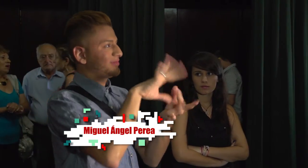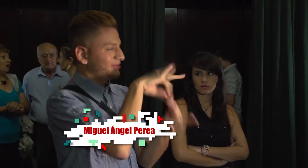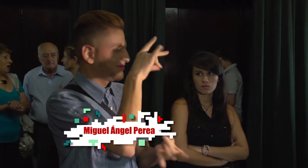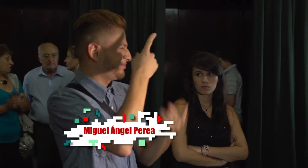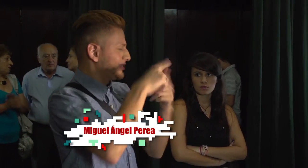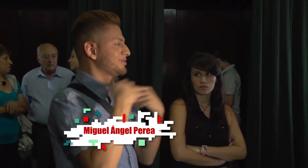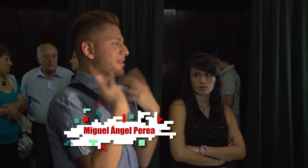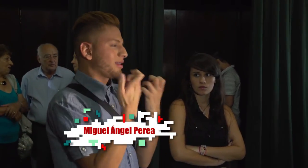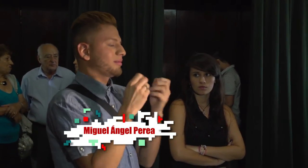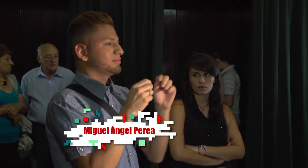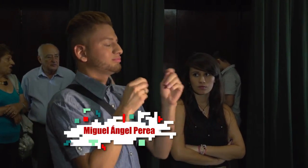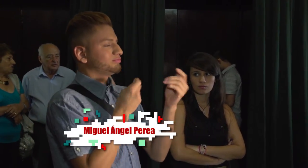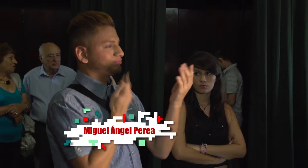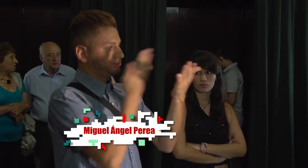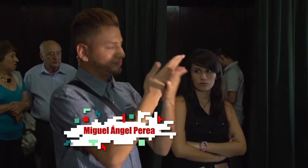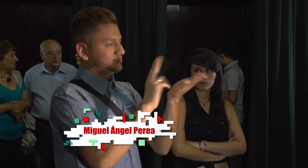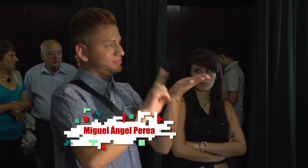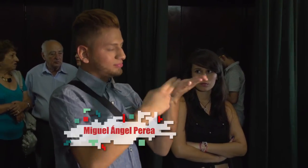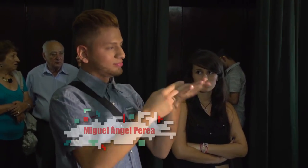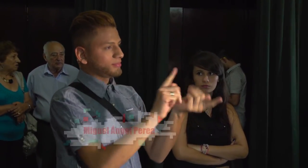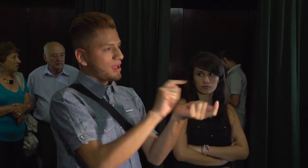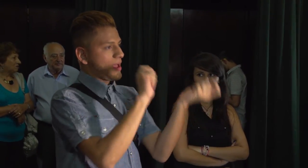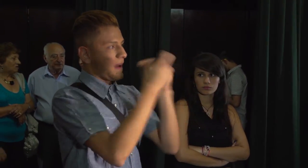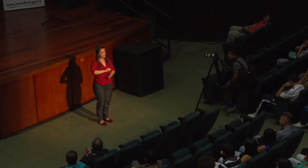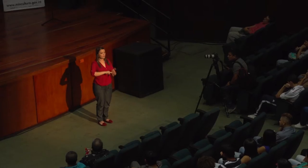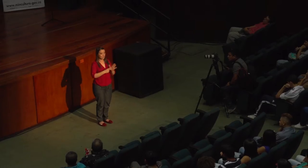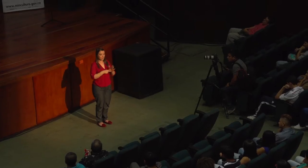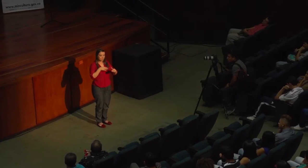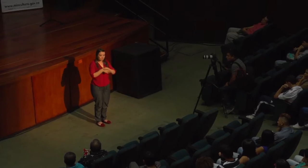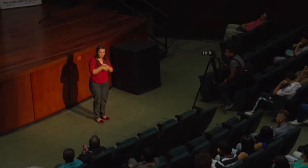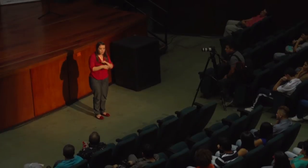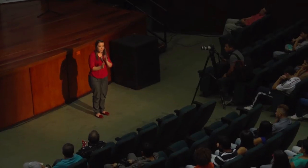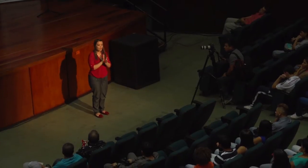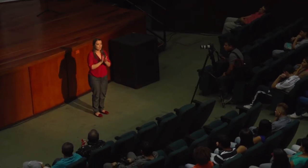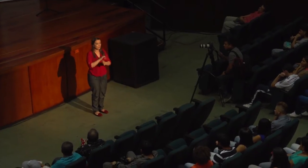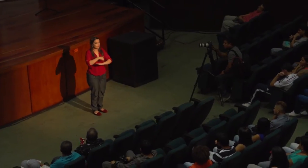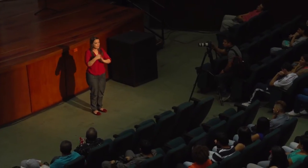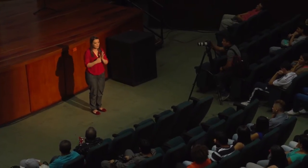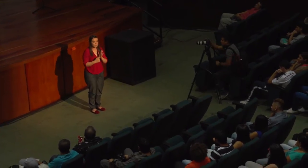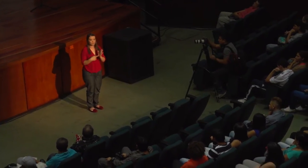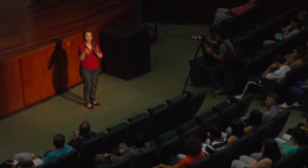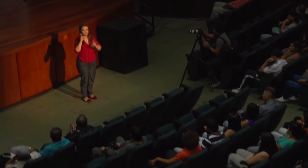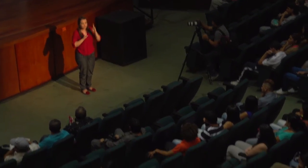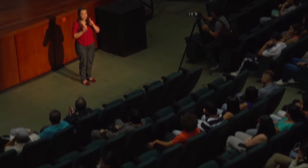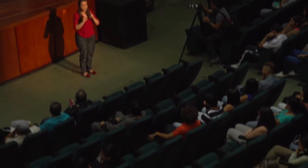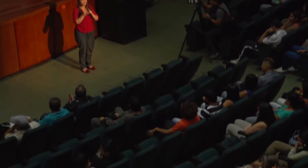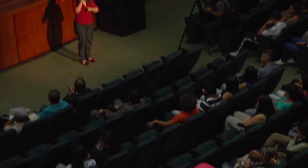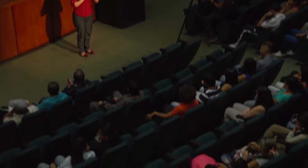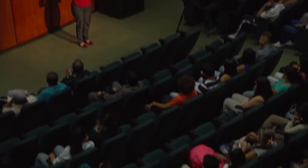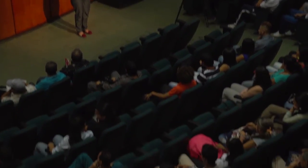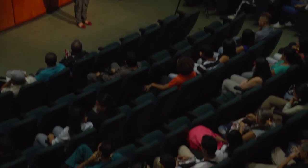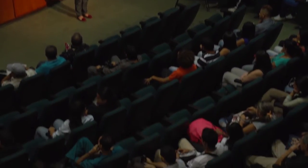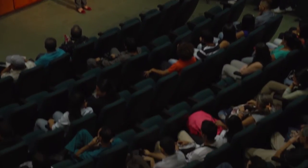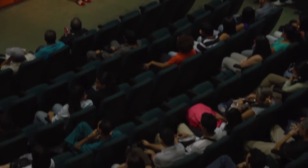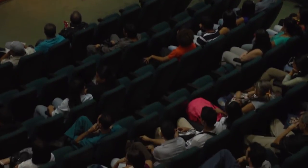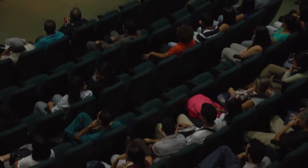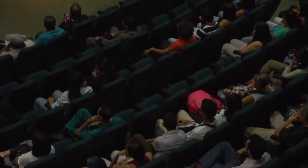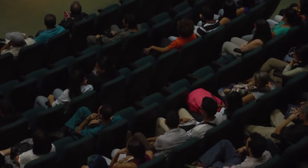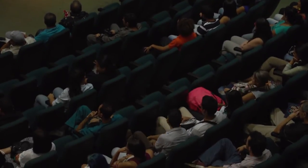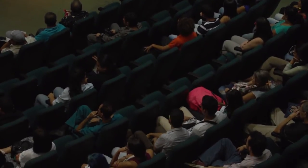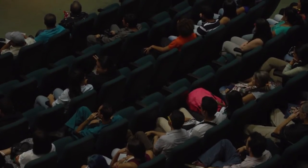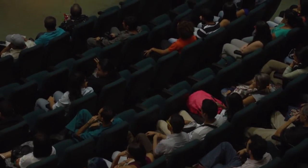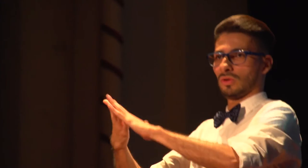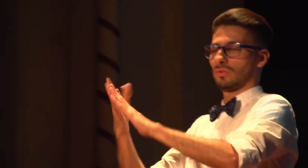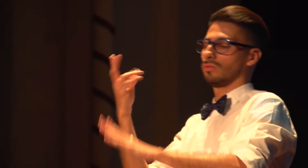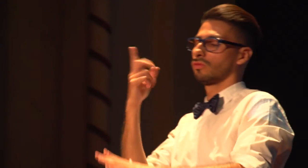que se puedan hacer otras películas de diferentes géneros, que de alguna forma pueda pues como